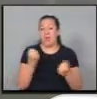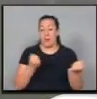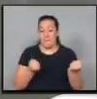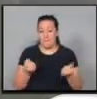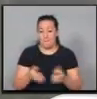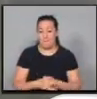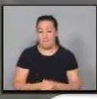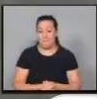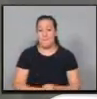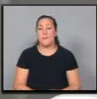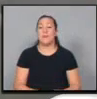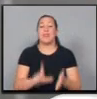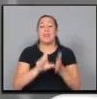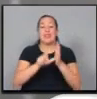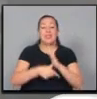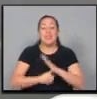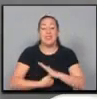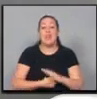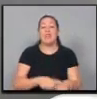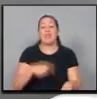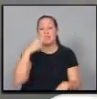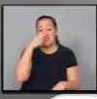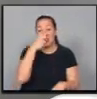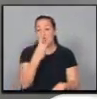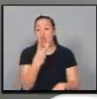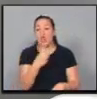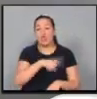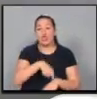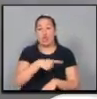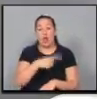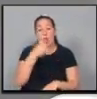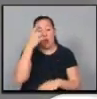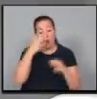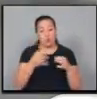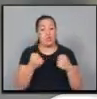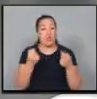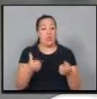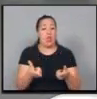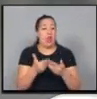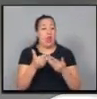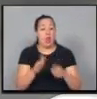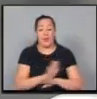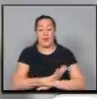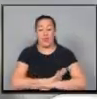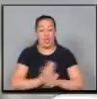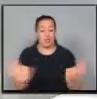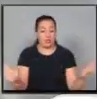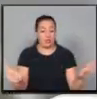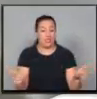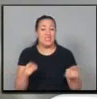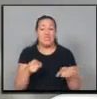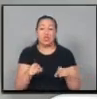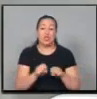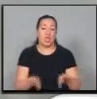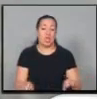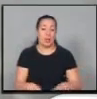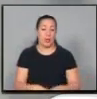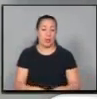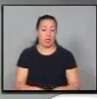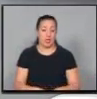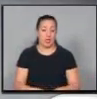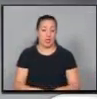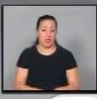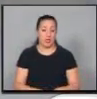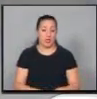que tardaron 72 horas en que la justicia le diera la libertad. Eso es terrible. después de 72